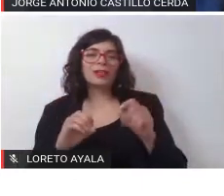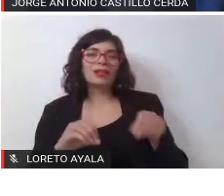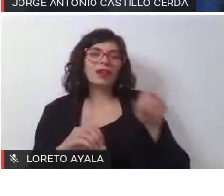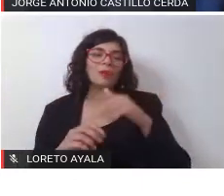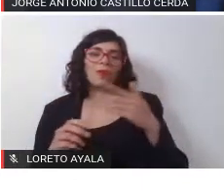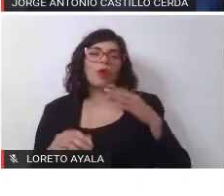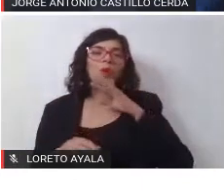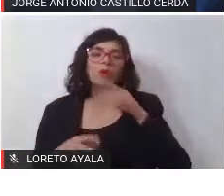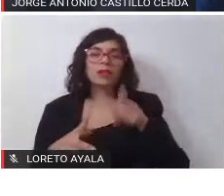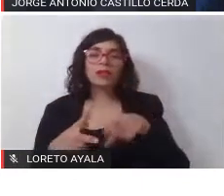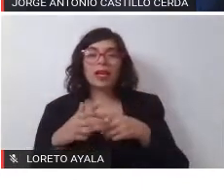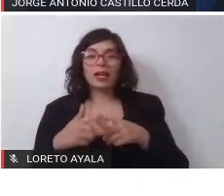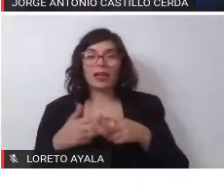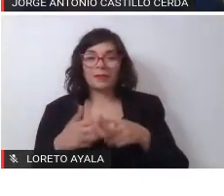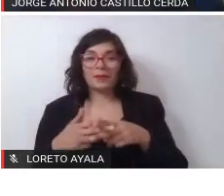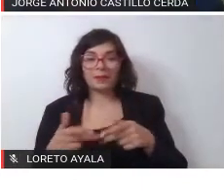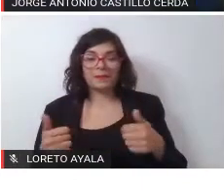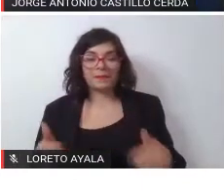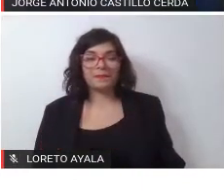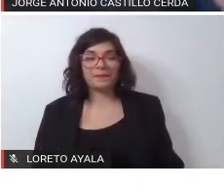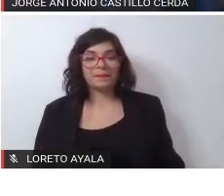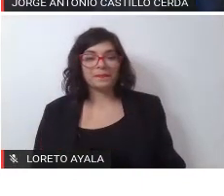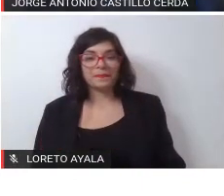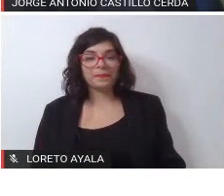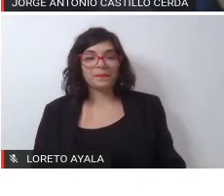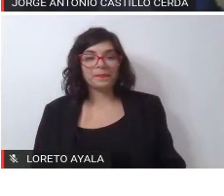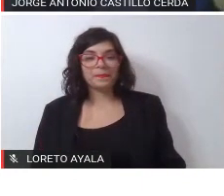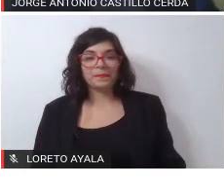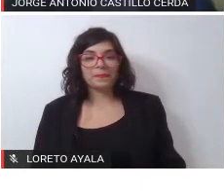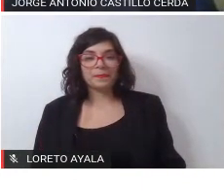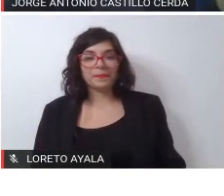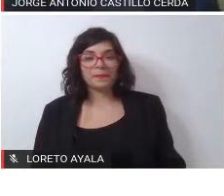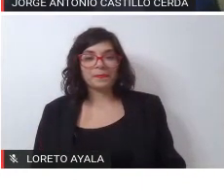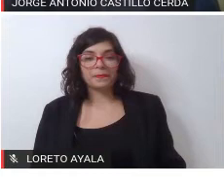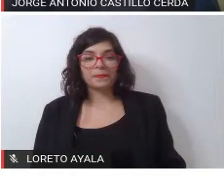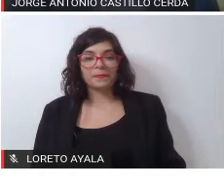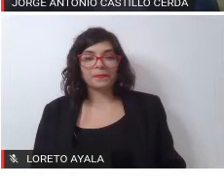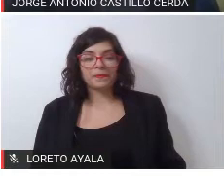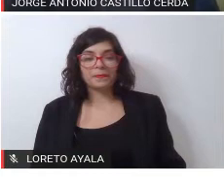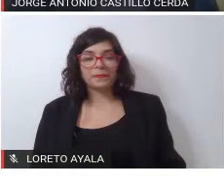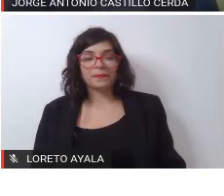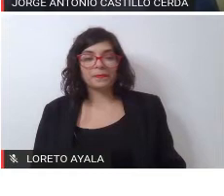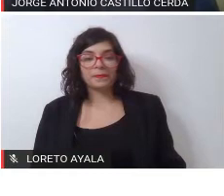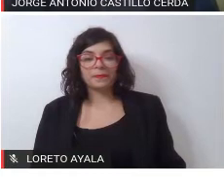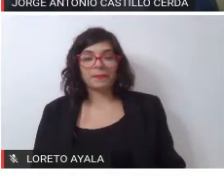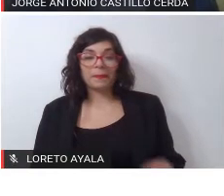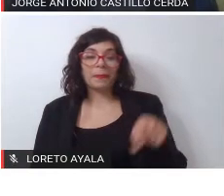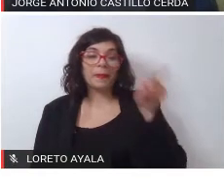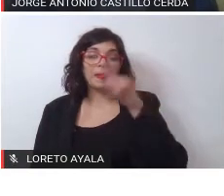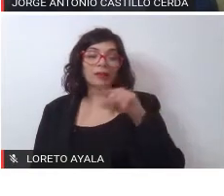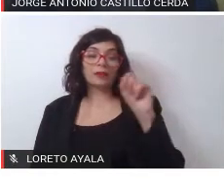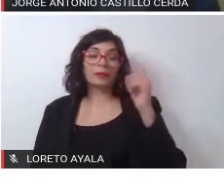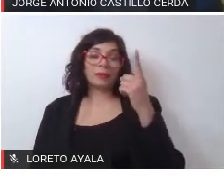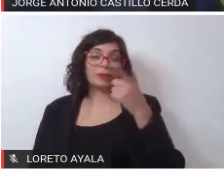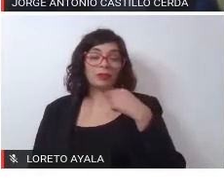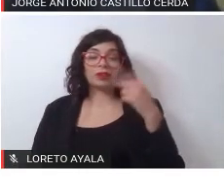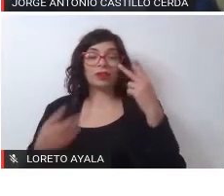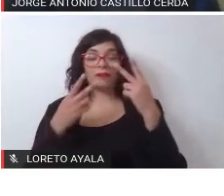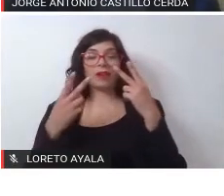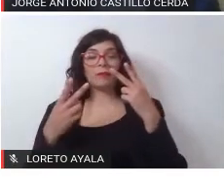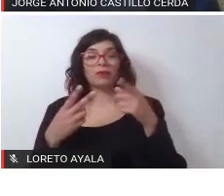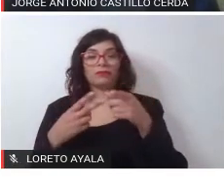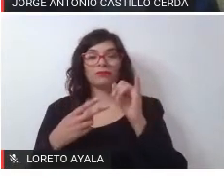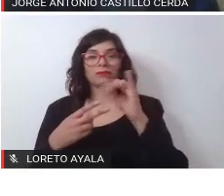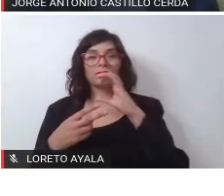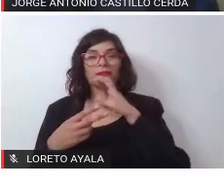herramientas digitales. Eso es lo que hemos estado viendo y que se cruza con el mundo rural. Claro que